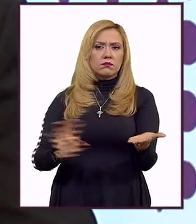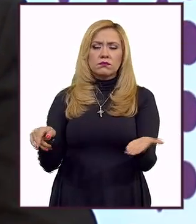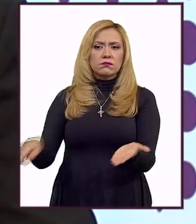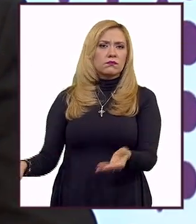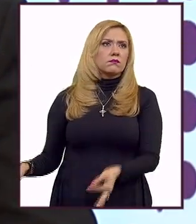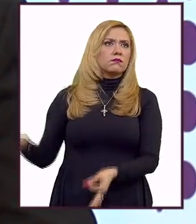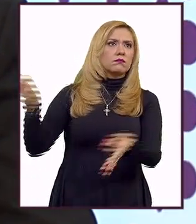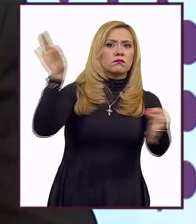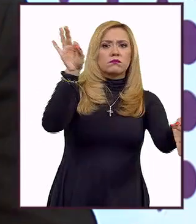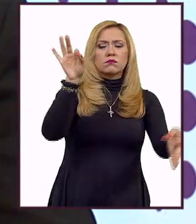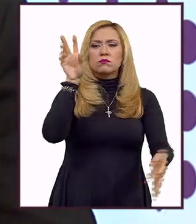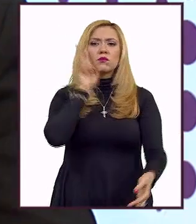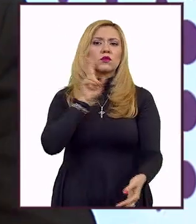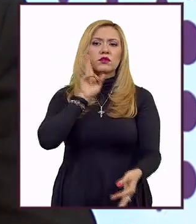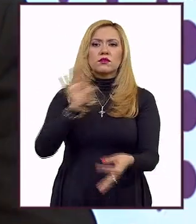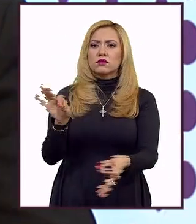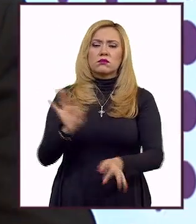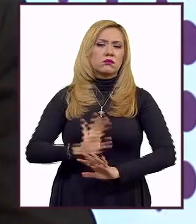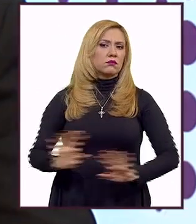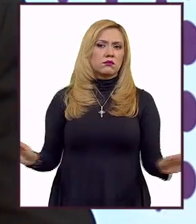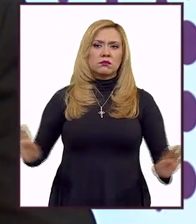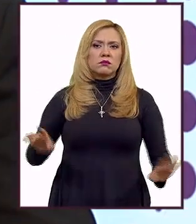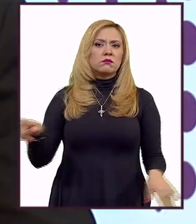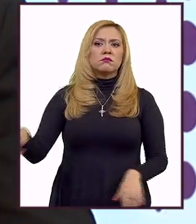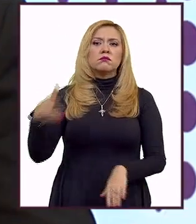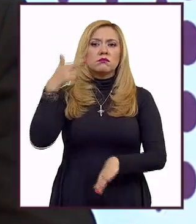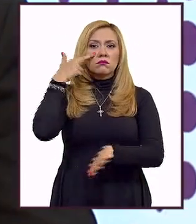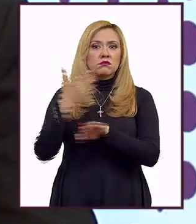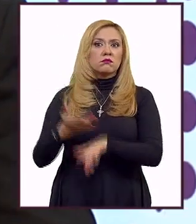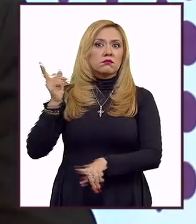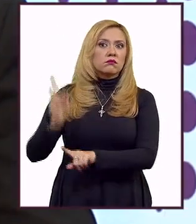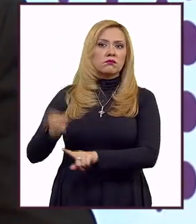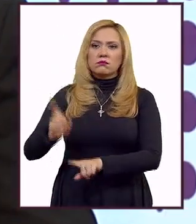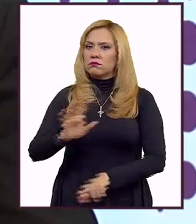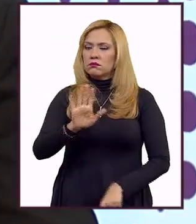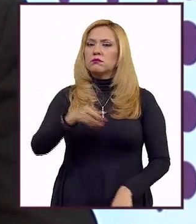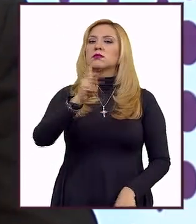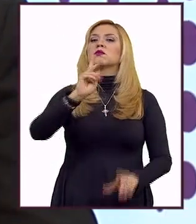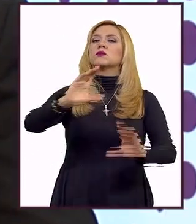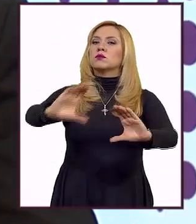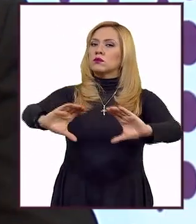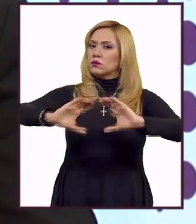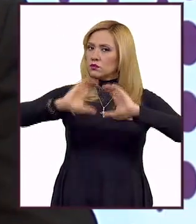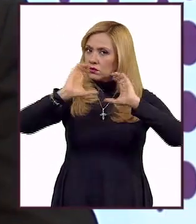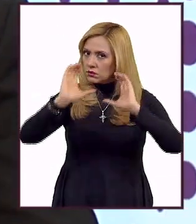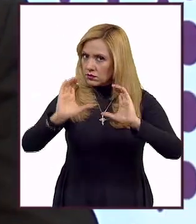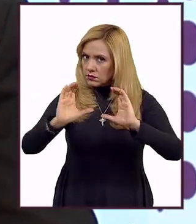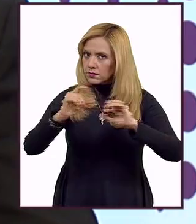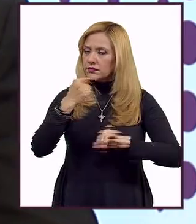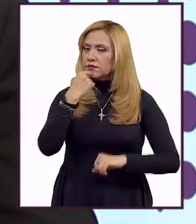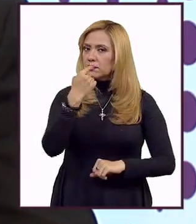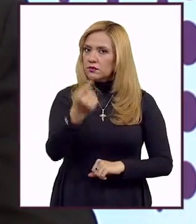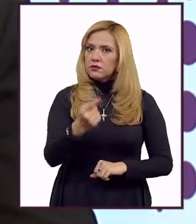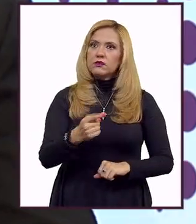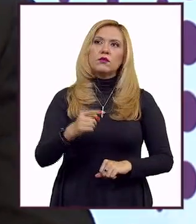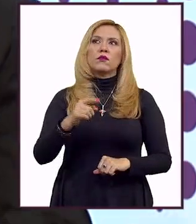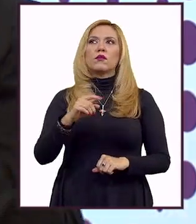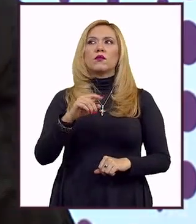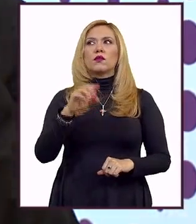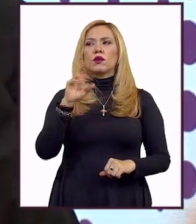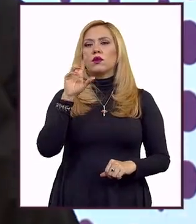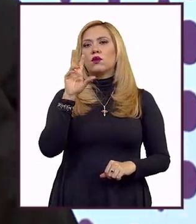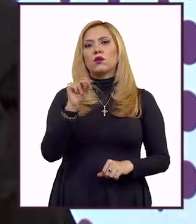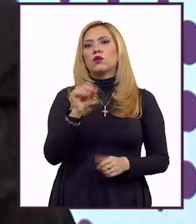considerada para determinar su responsabilidad. Ahora, hay que tener cuidado, creo que lo mencionábamos hace un momento, no